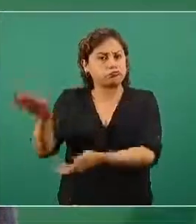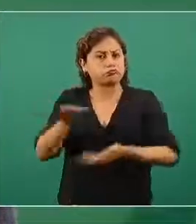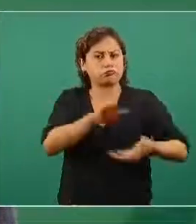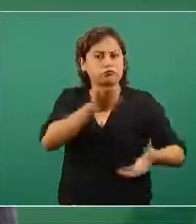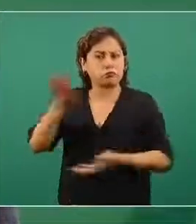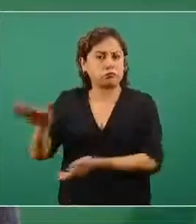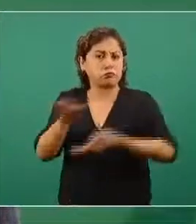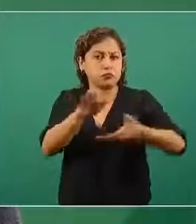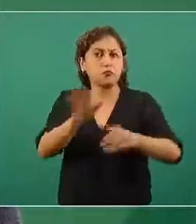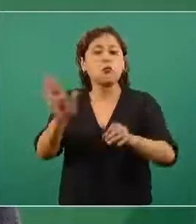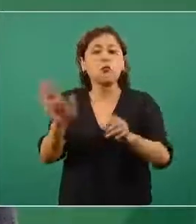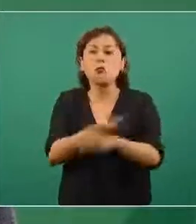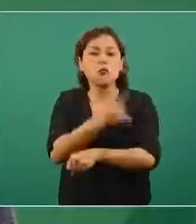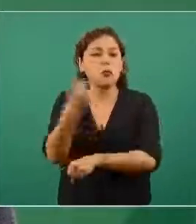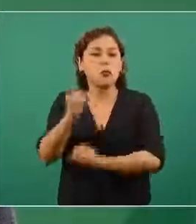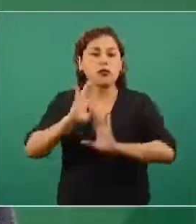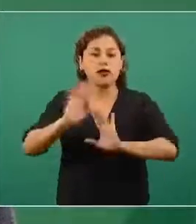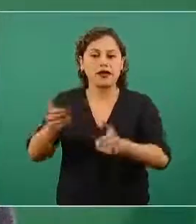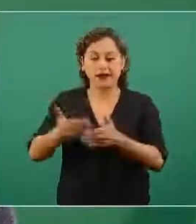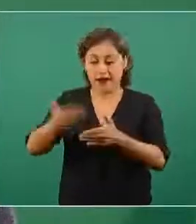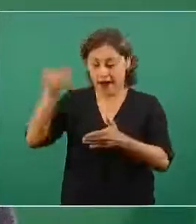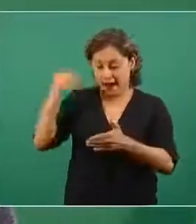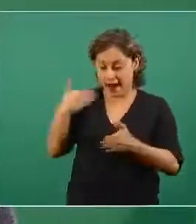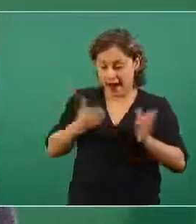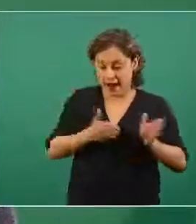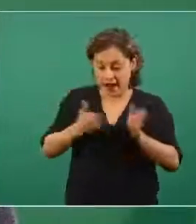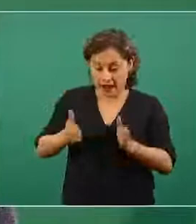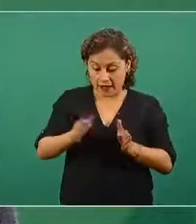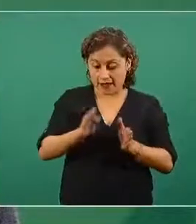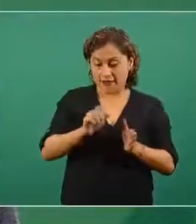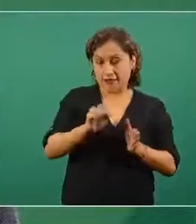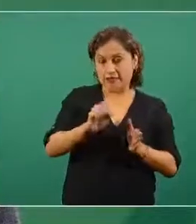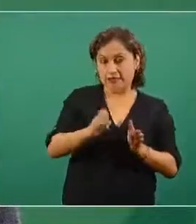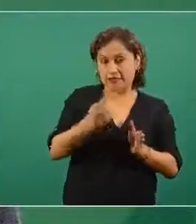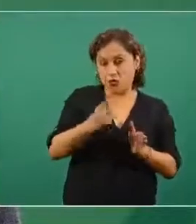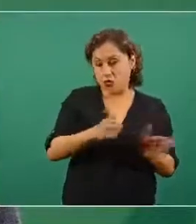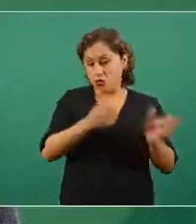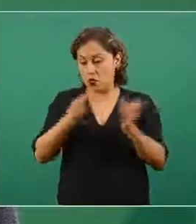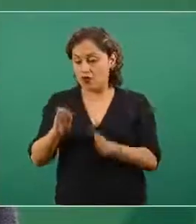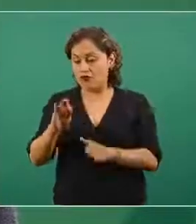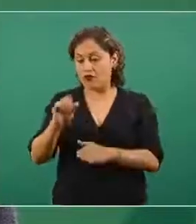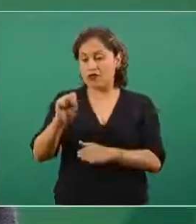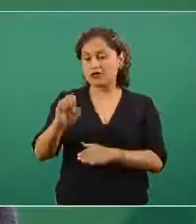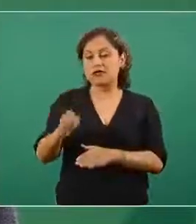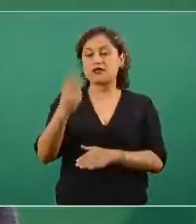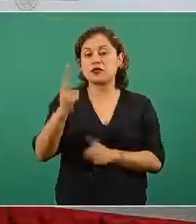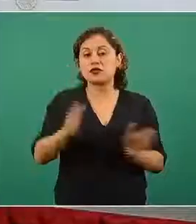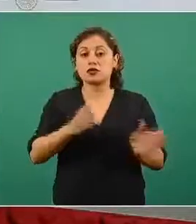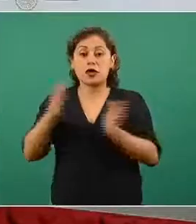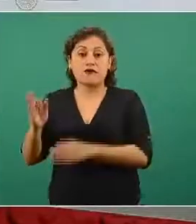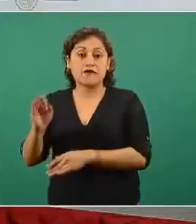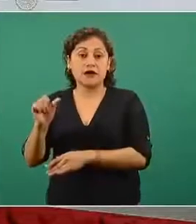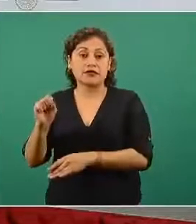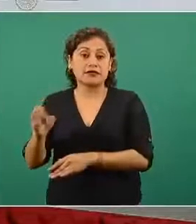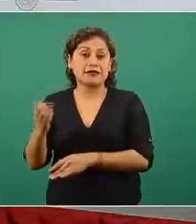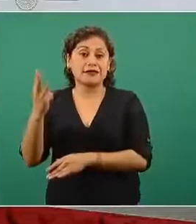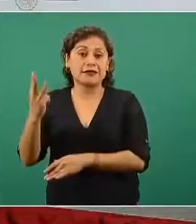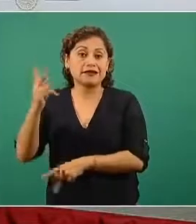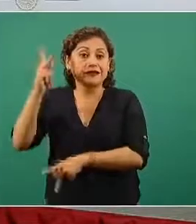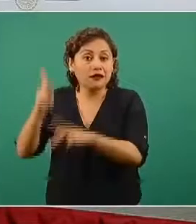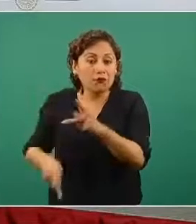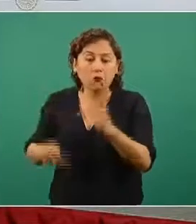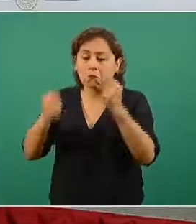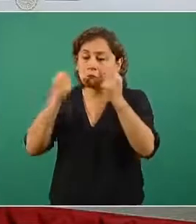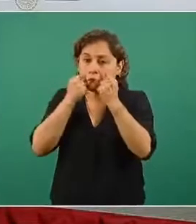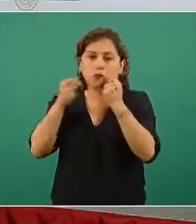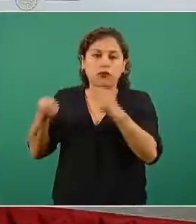se ha demostrado con un mínimo de tiempo de la fase 3, sobre todo en el tema de la seguridad de la vacuna. Entonces, este es un tema